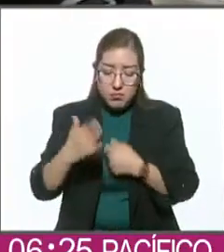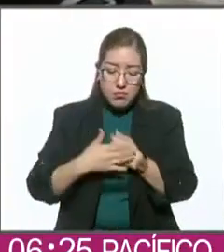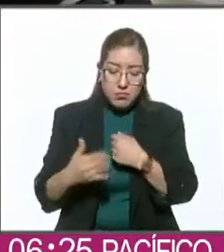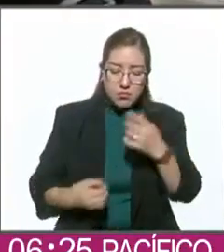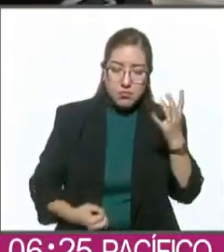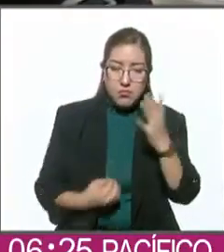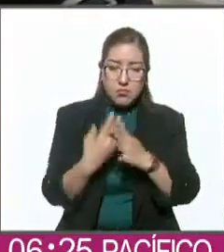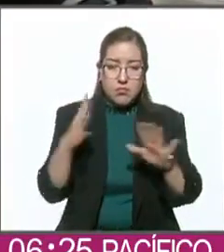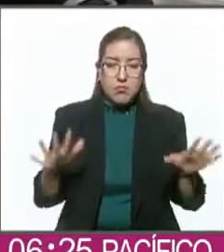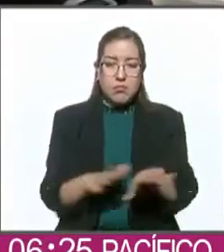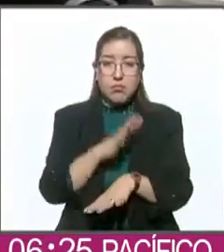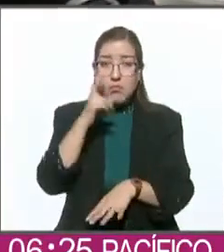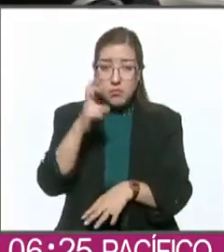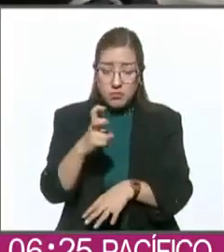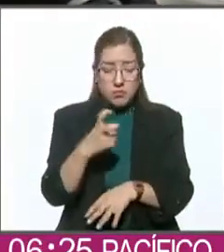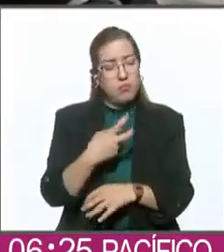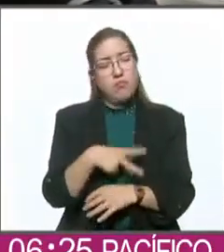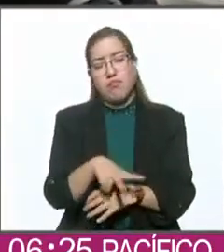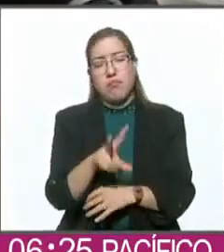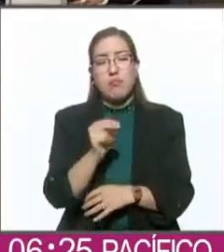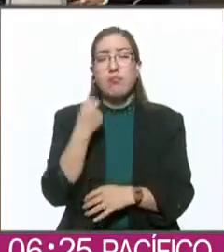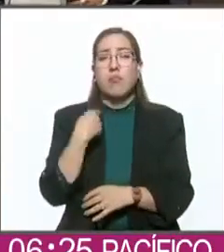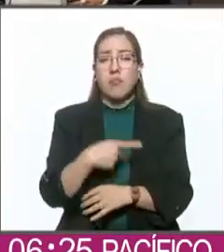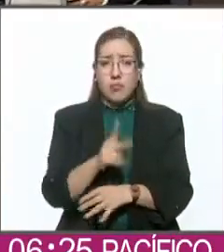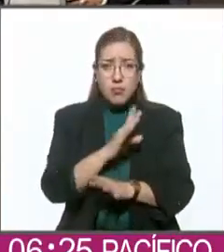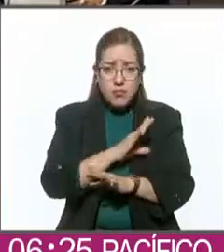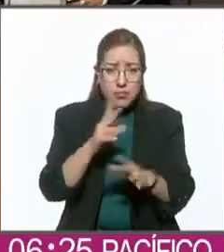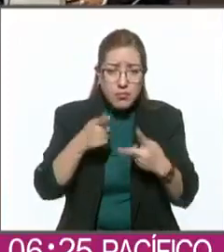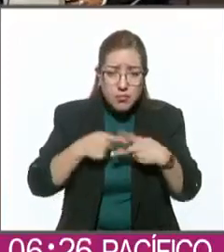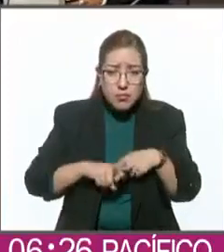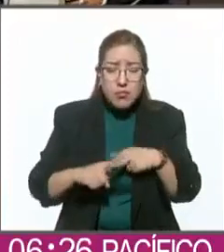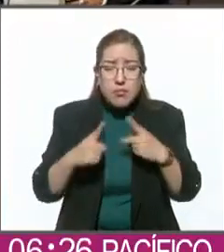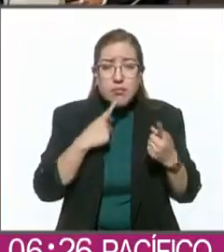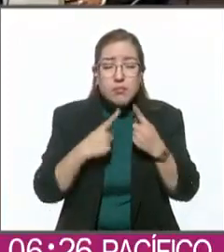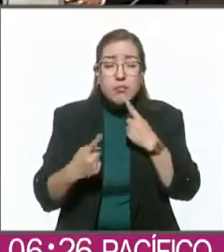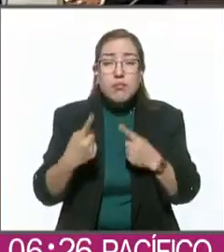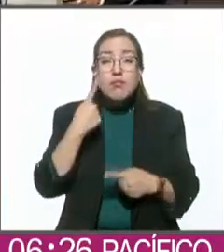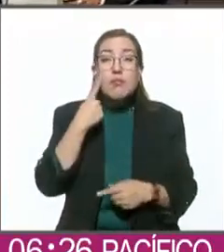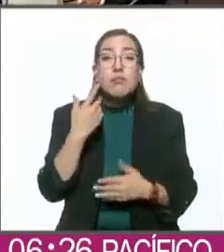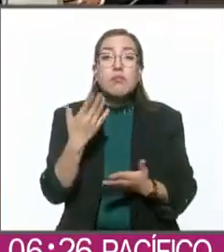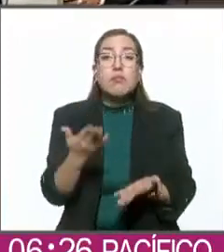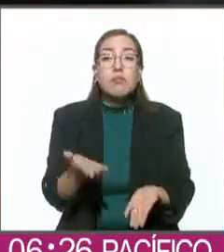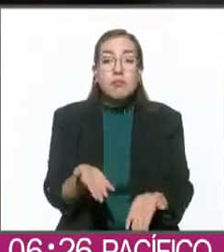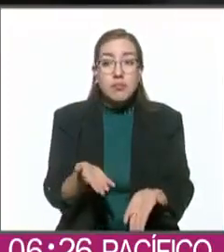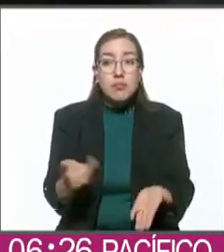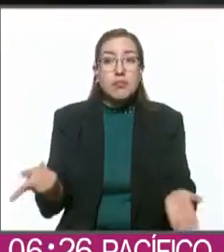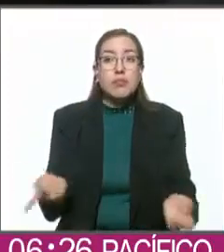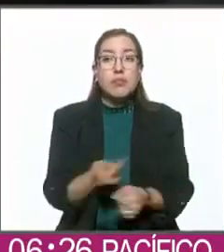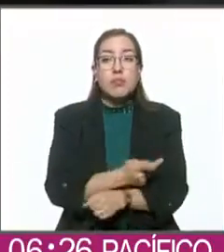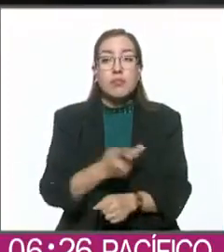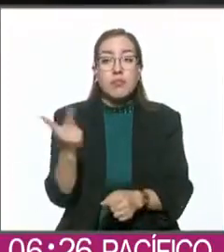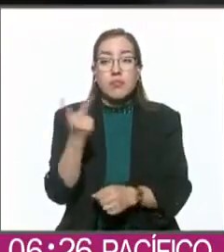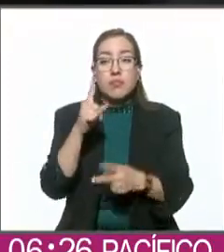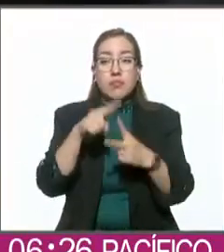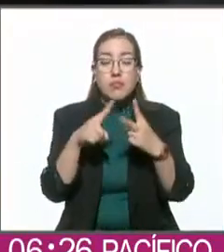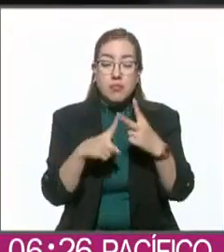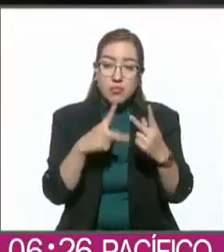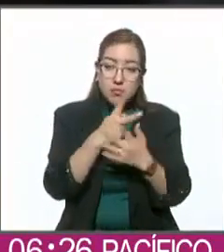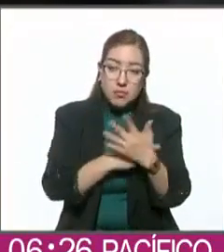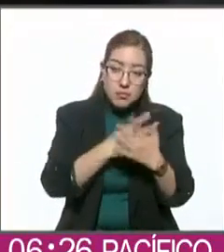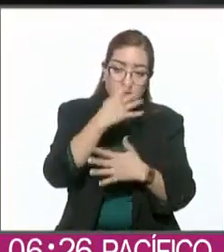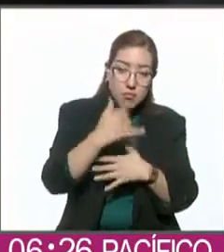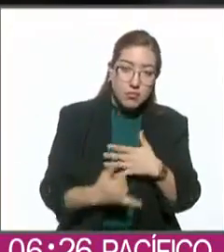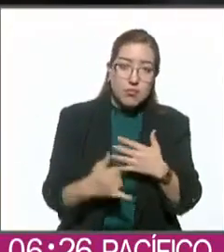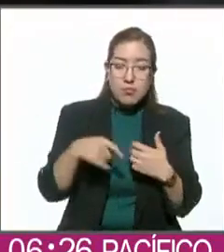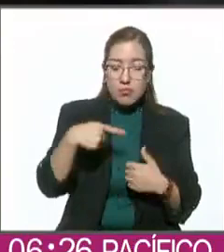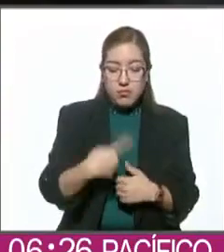esta materia, pero sí es el momento propicio para definir claramente estos dos proyectos de nación que